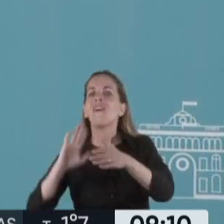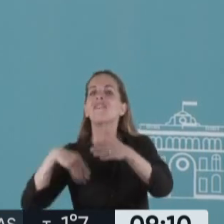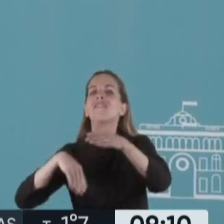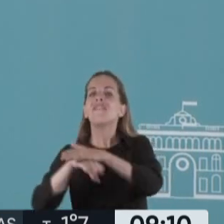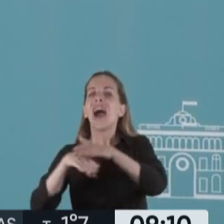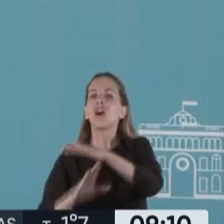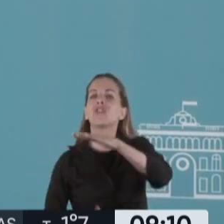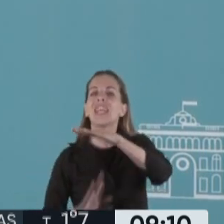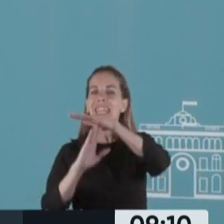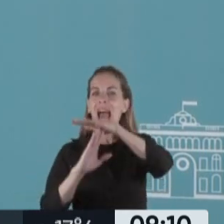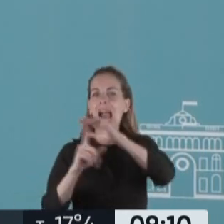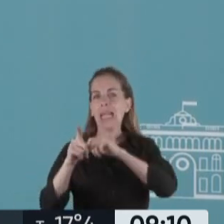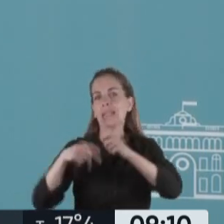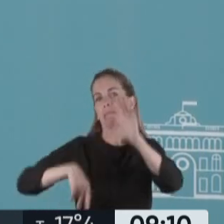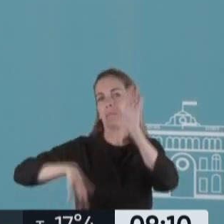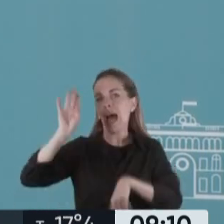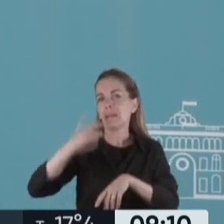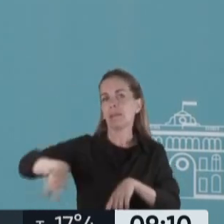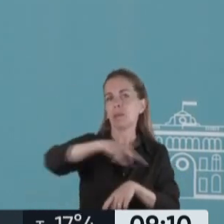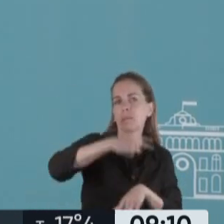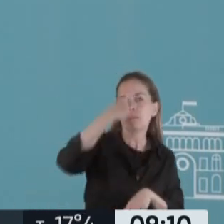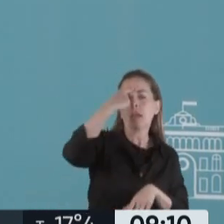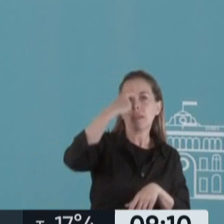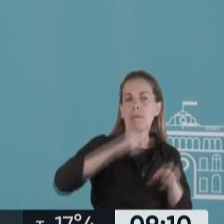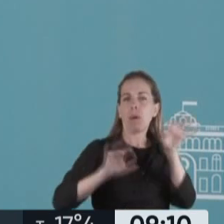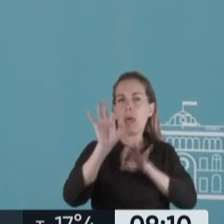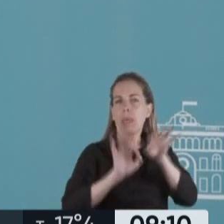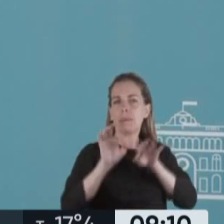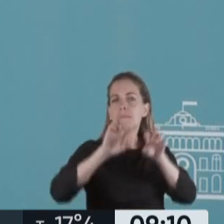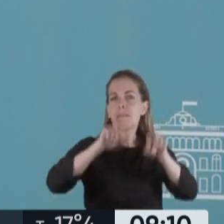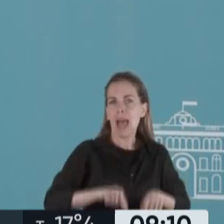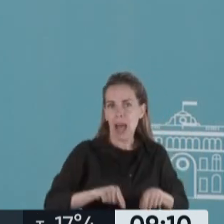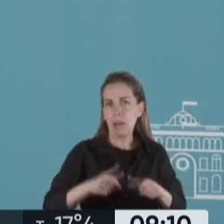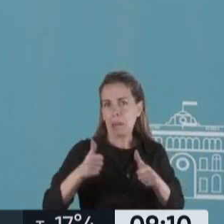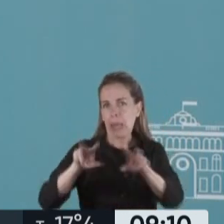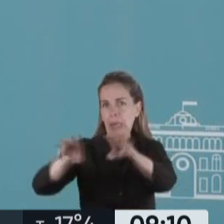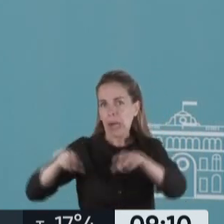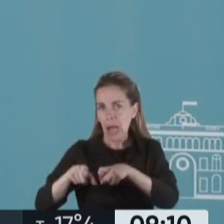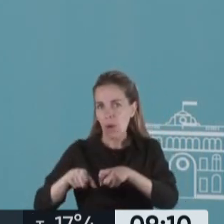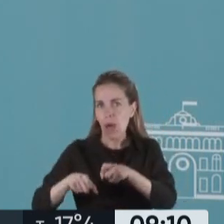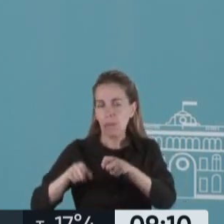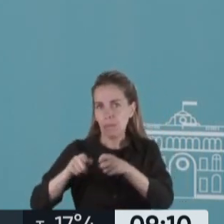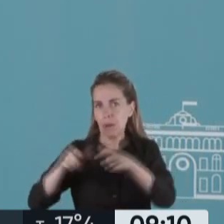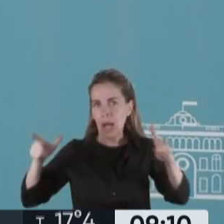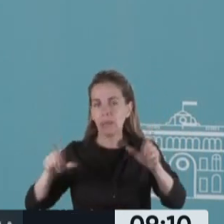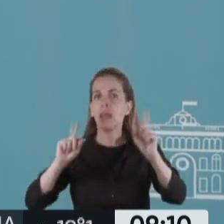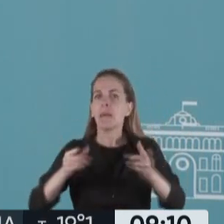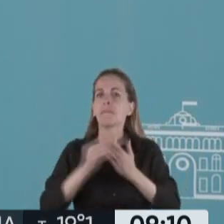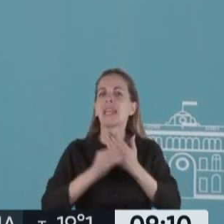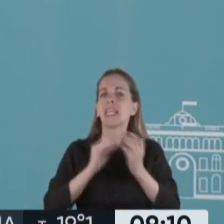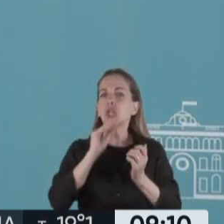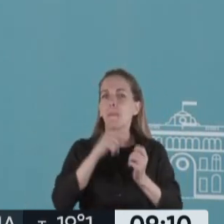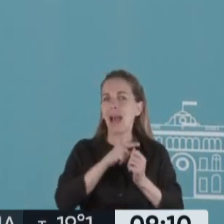las expectativas que había cuando se hizo esta disposición, y también que el ministro Massa está llevando